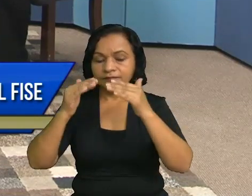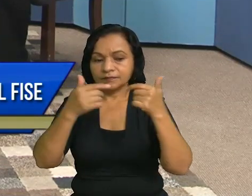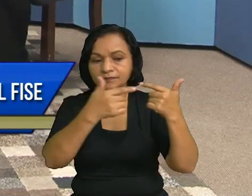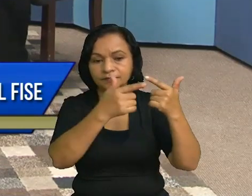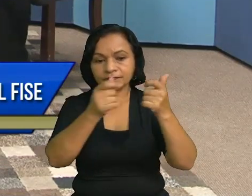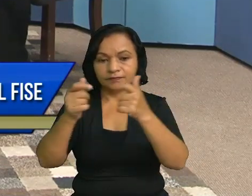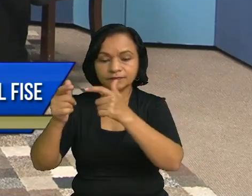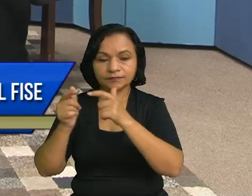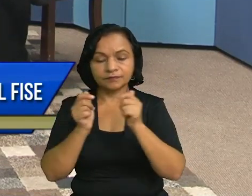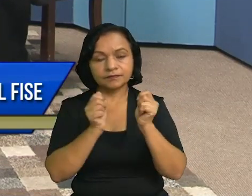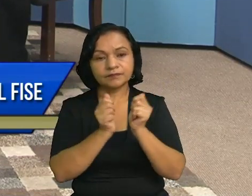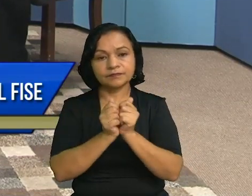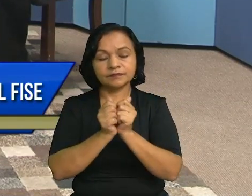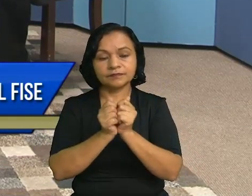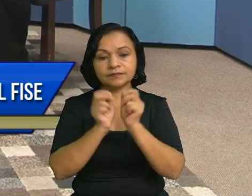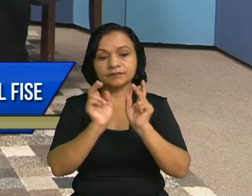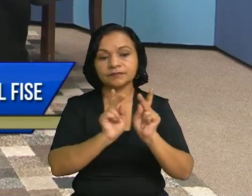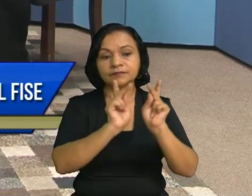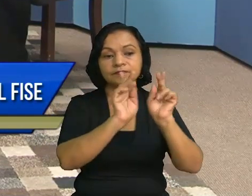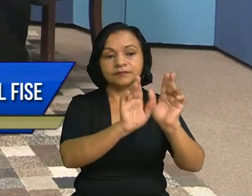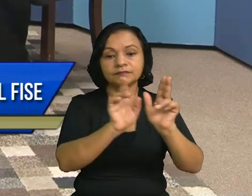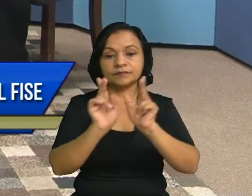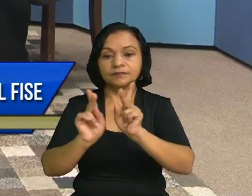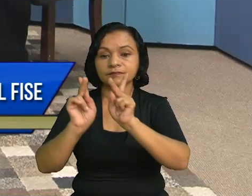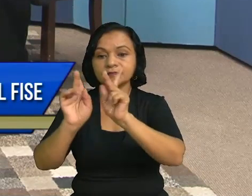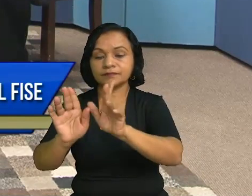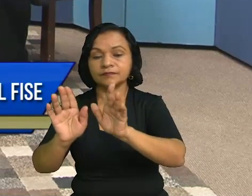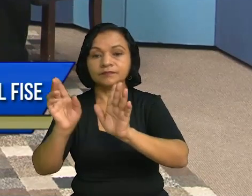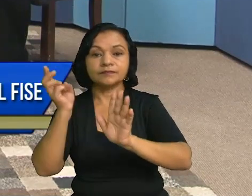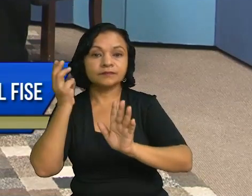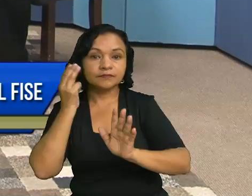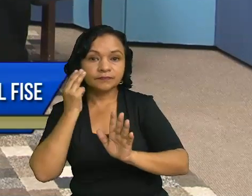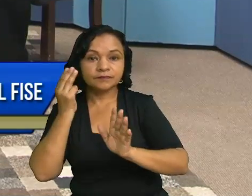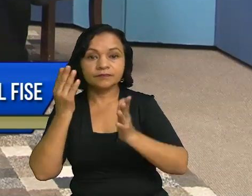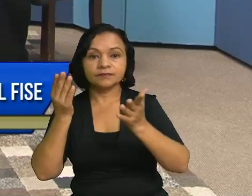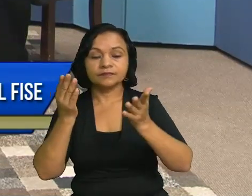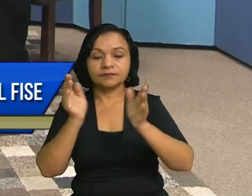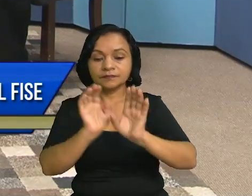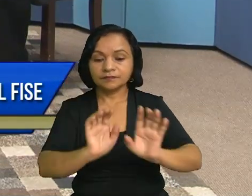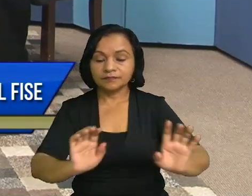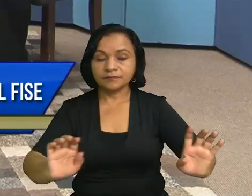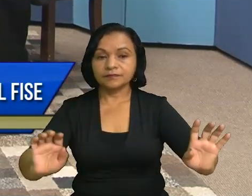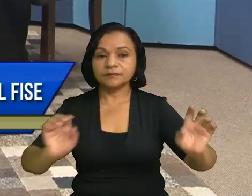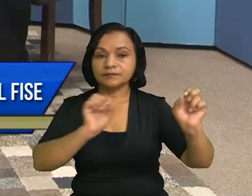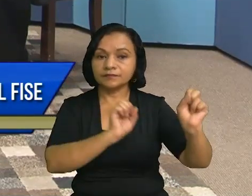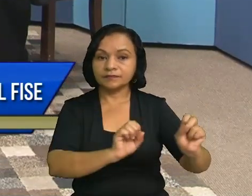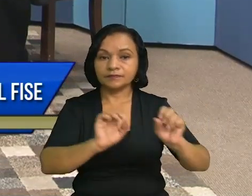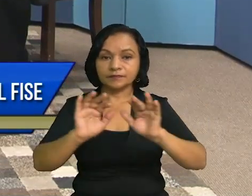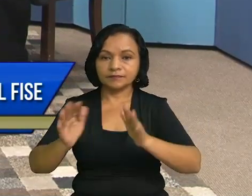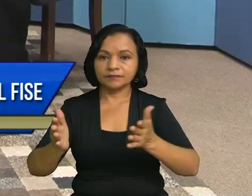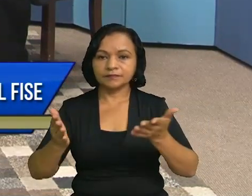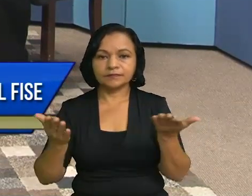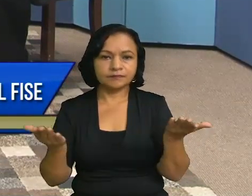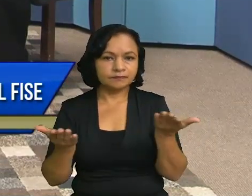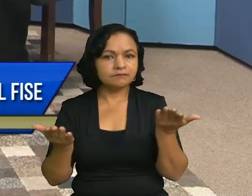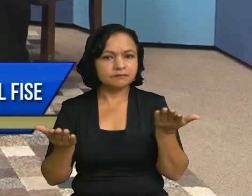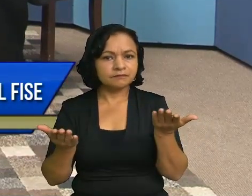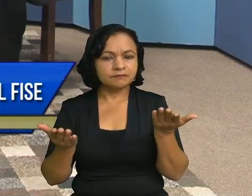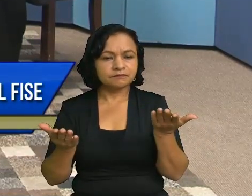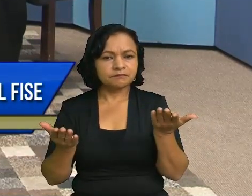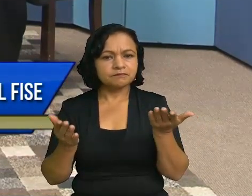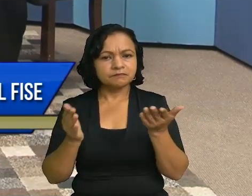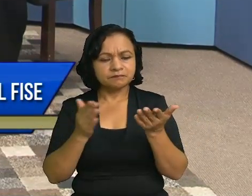pero también a nivel individual la mujer es la madre lo los niños y las niñas también hay unas hay un plus